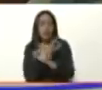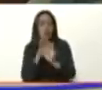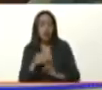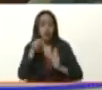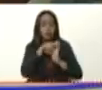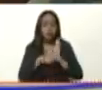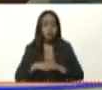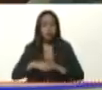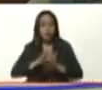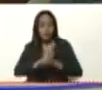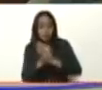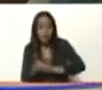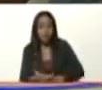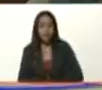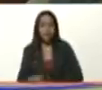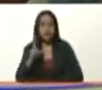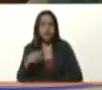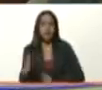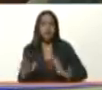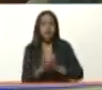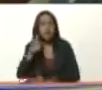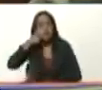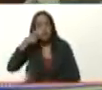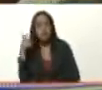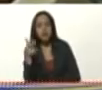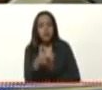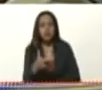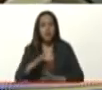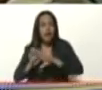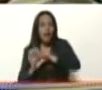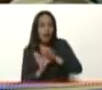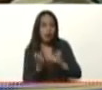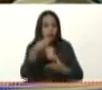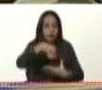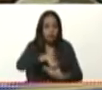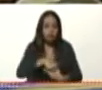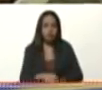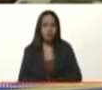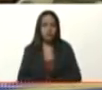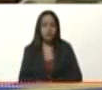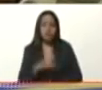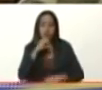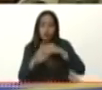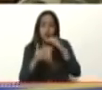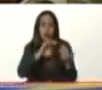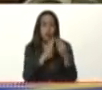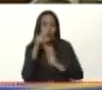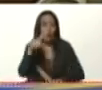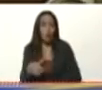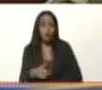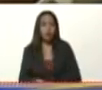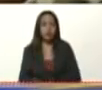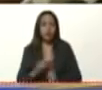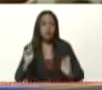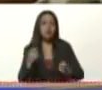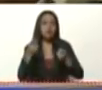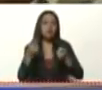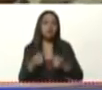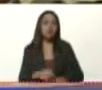También hemos estado hablando acerca de la vigilancia, el aislamiento, informar a la comunidad. Hoy preparamos